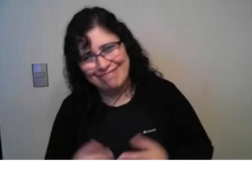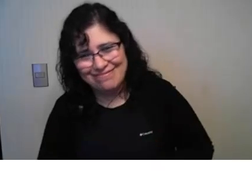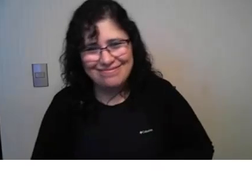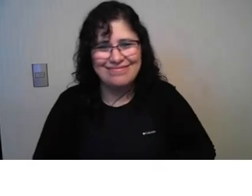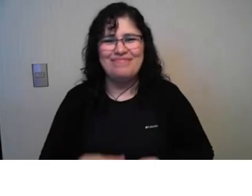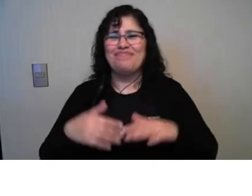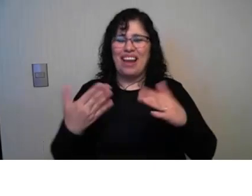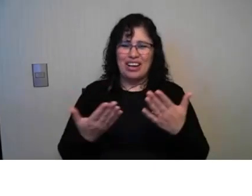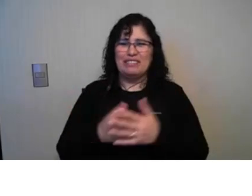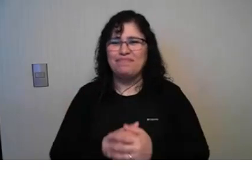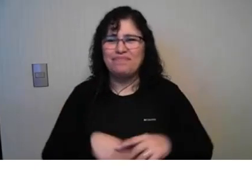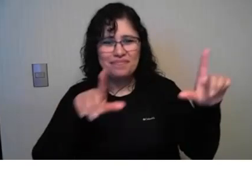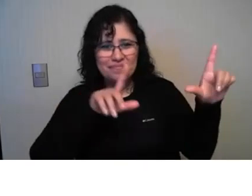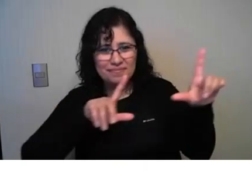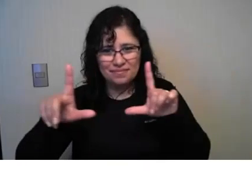una imagen sin figura,